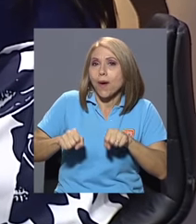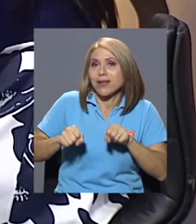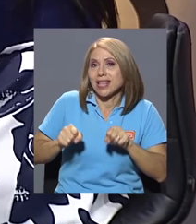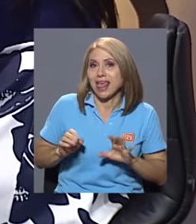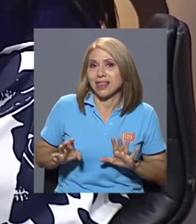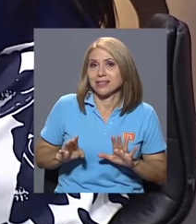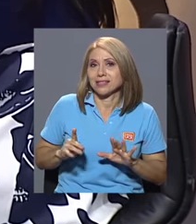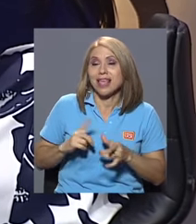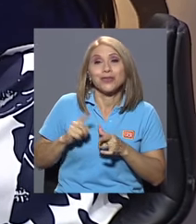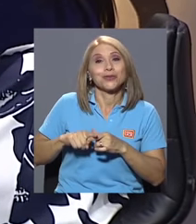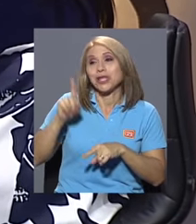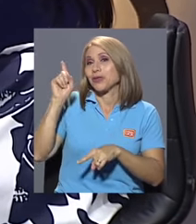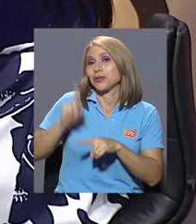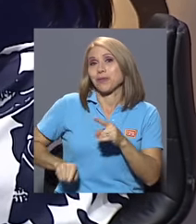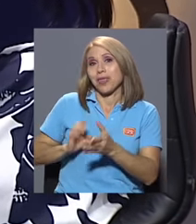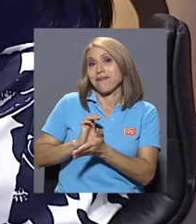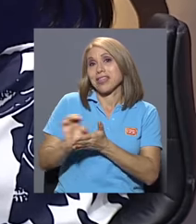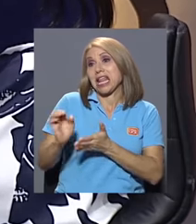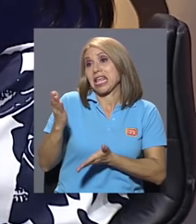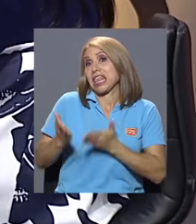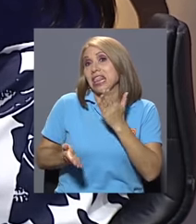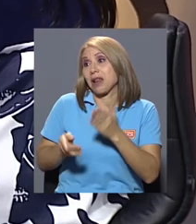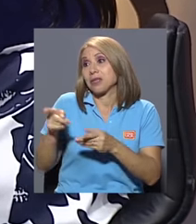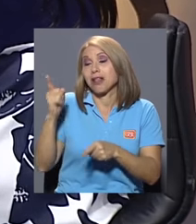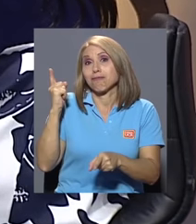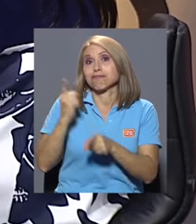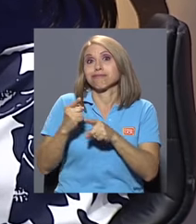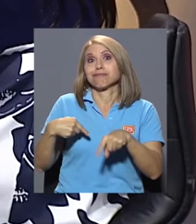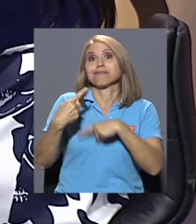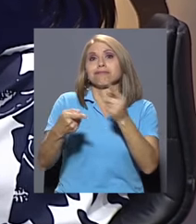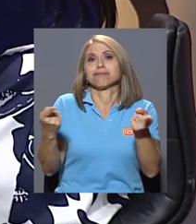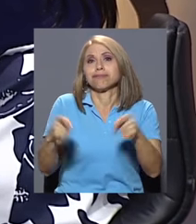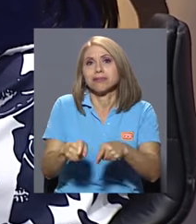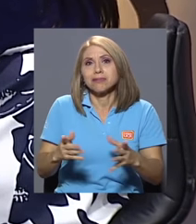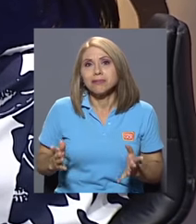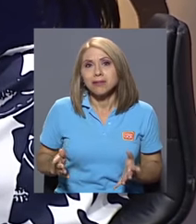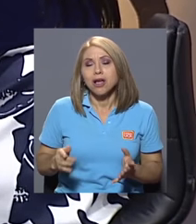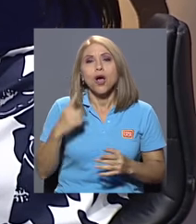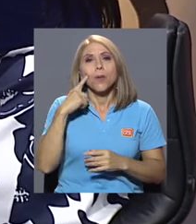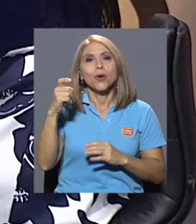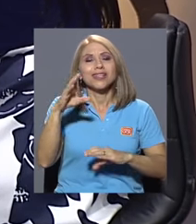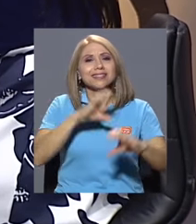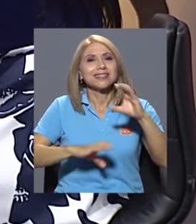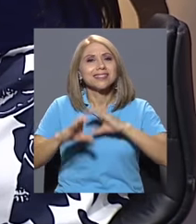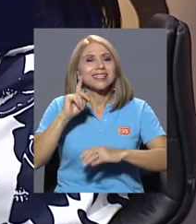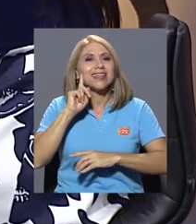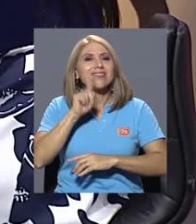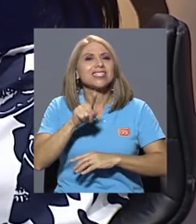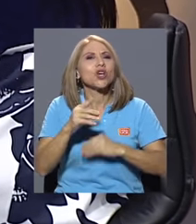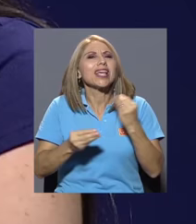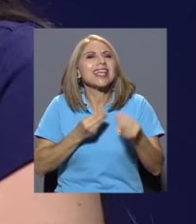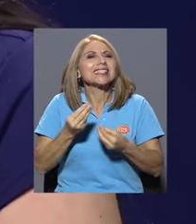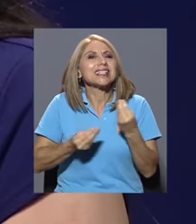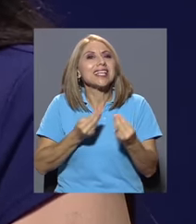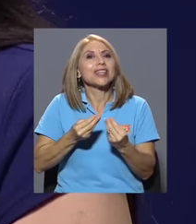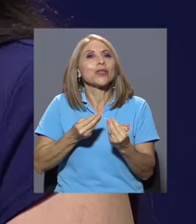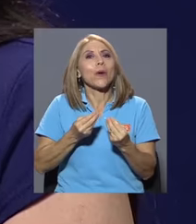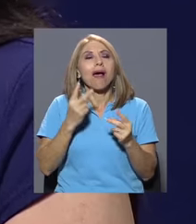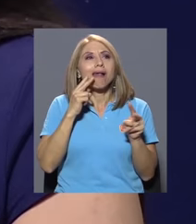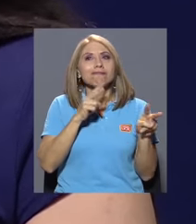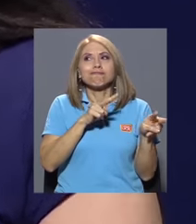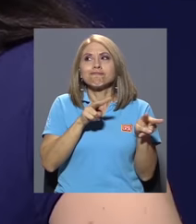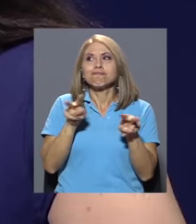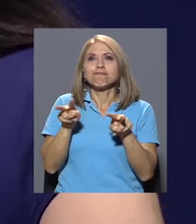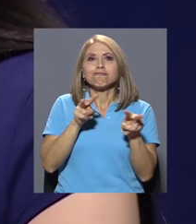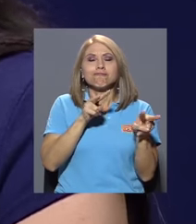es inevitable que en algún momento vayan a acertar, porque lo que está haciendo la ciencia ficción es leyendo el presente. No está,